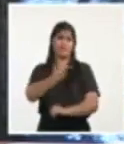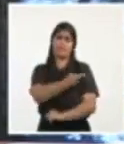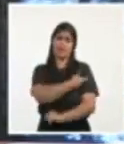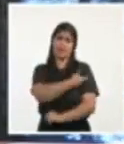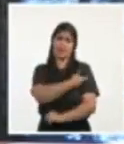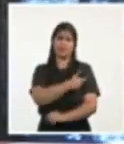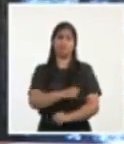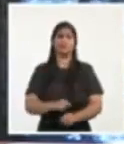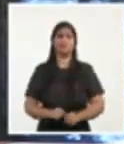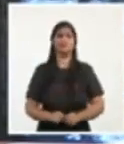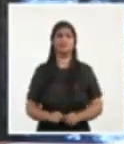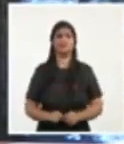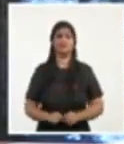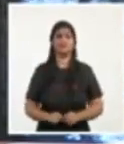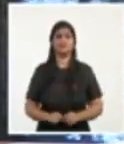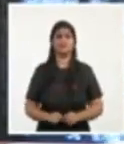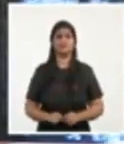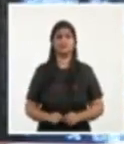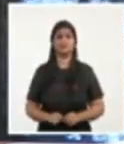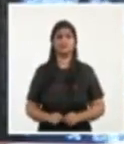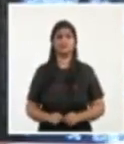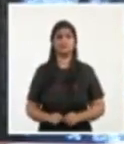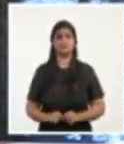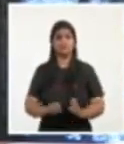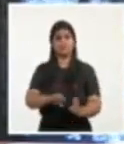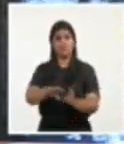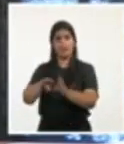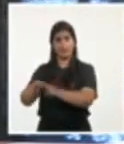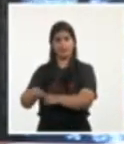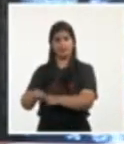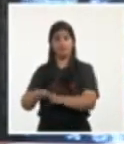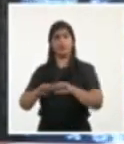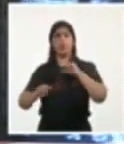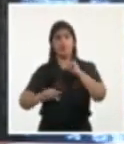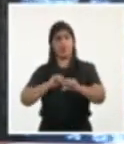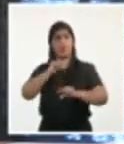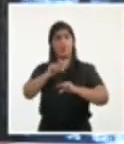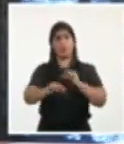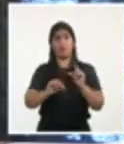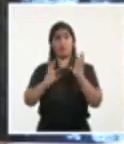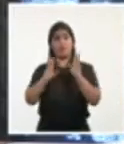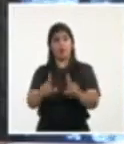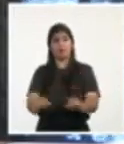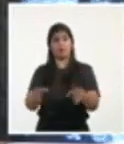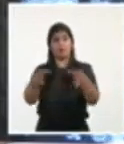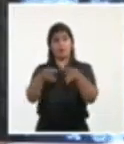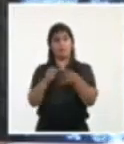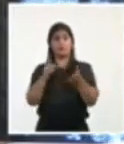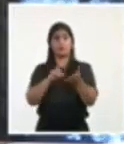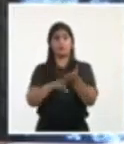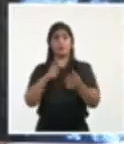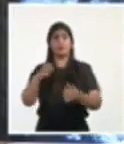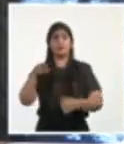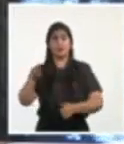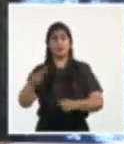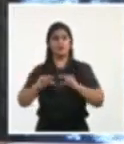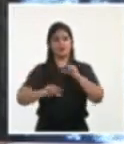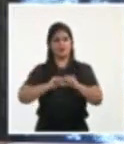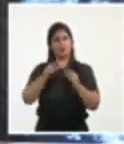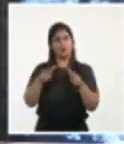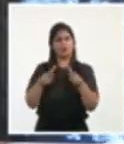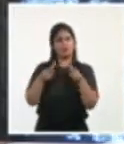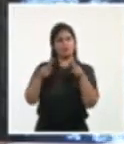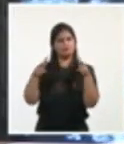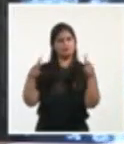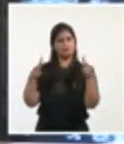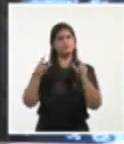Hablé de las capacidades de PCR, cómo las hemos ido incrementando, cómo hemos ido poniendo nuevas tecnologías en todo el país. Esto nos